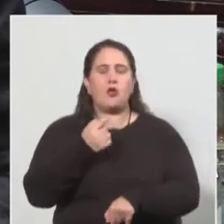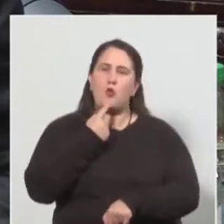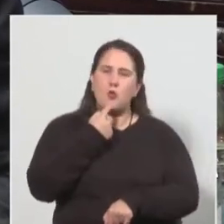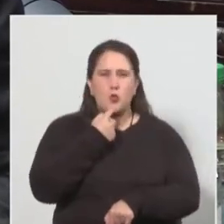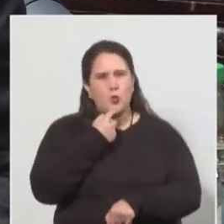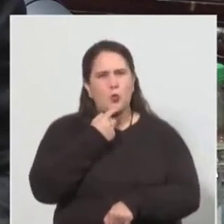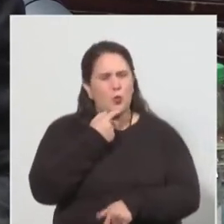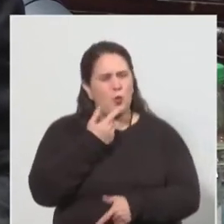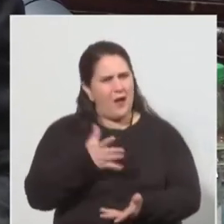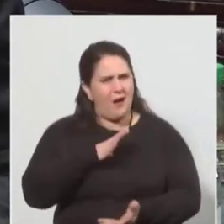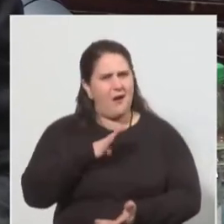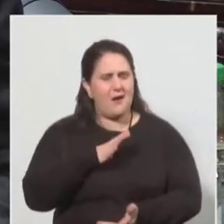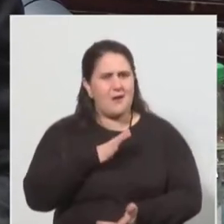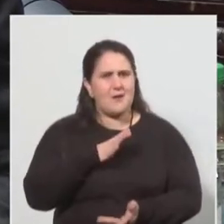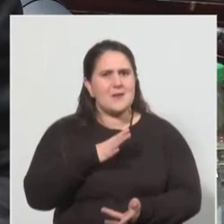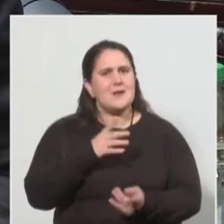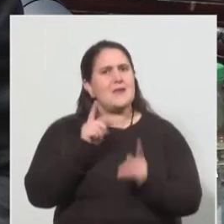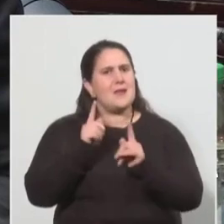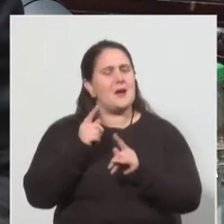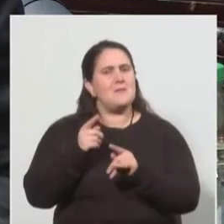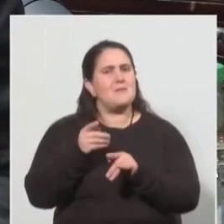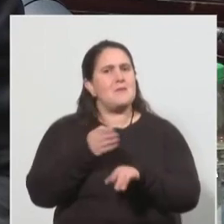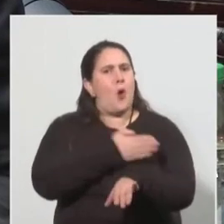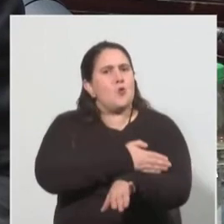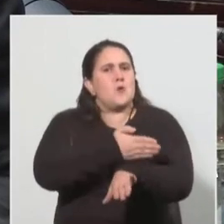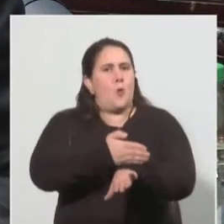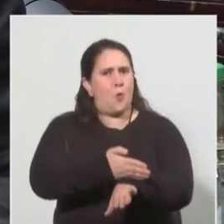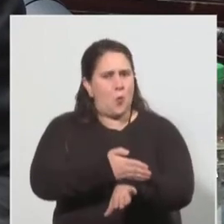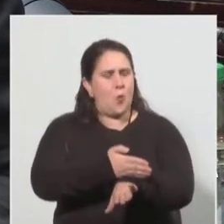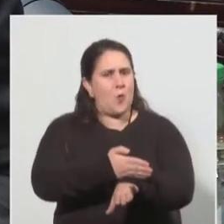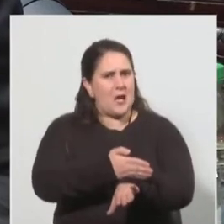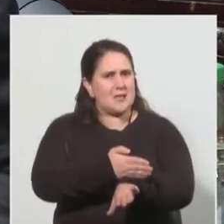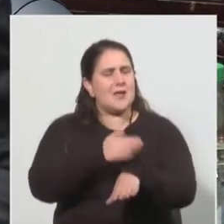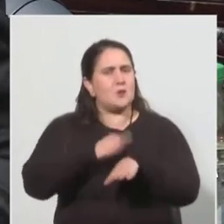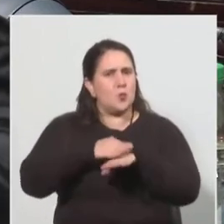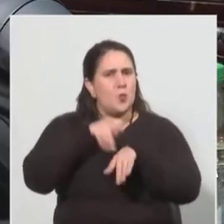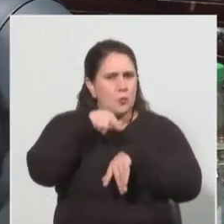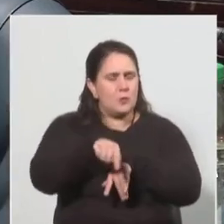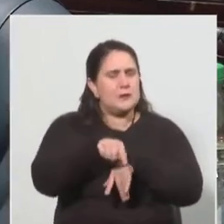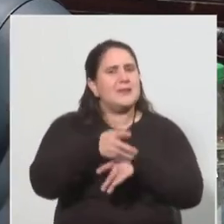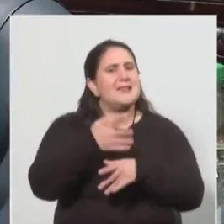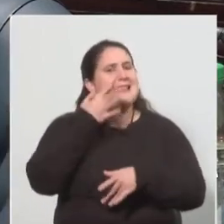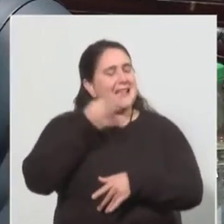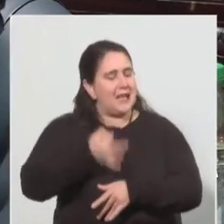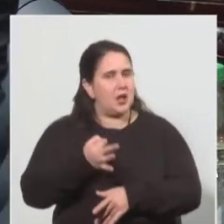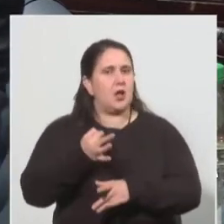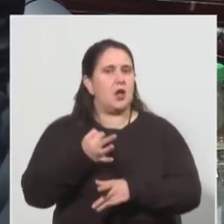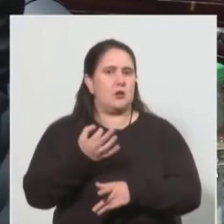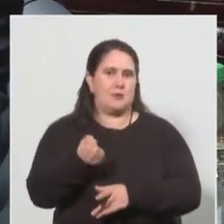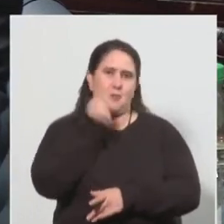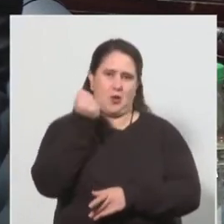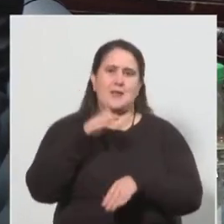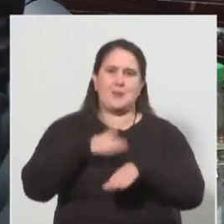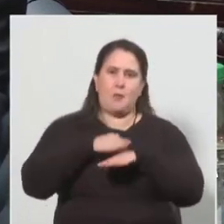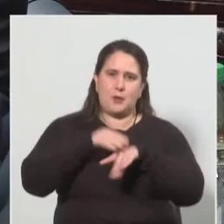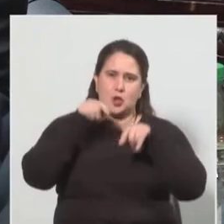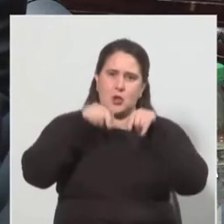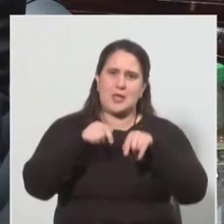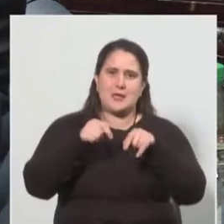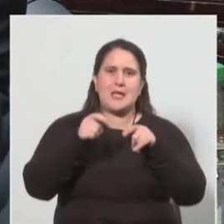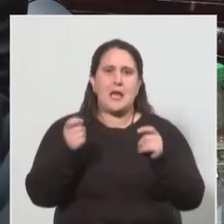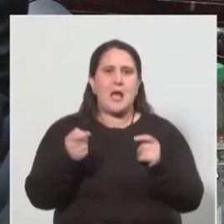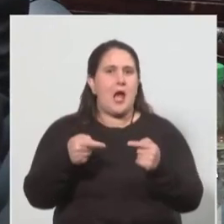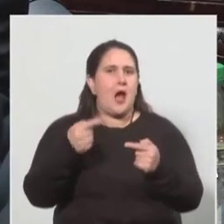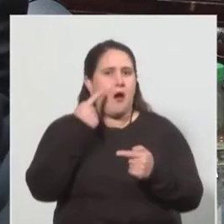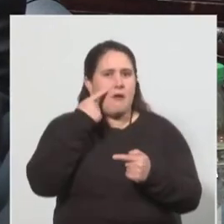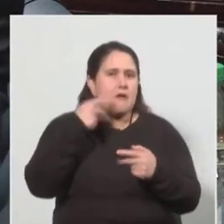que genera, las consecuencias que está teniendo, creo que ameritaban esta instancia de